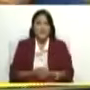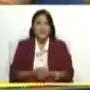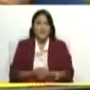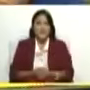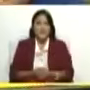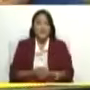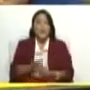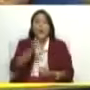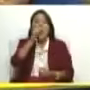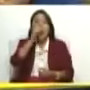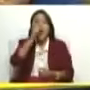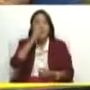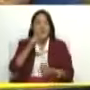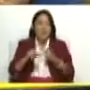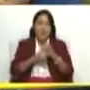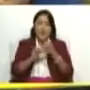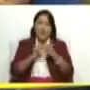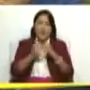ch